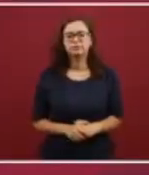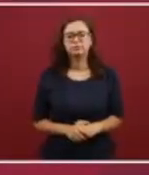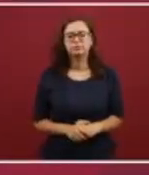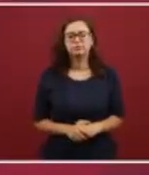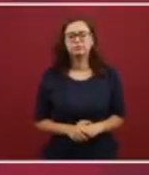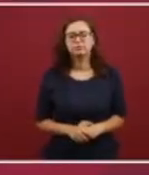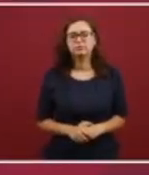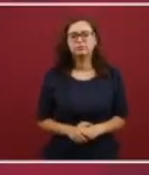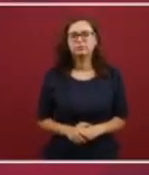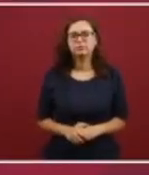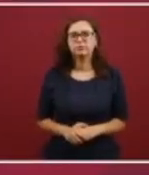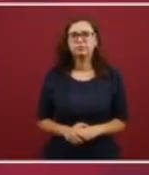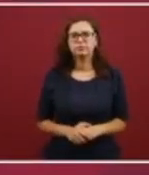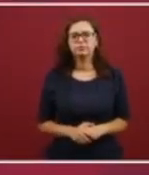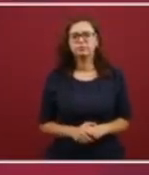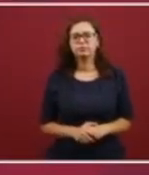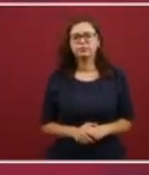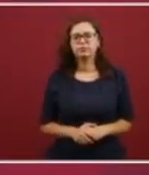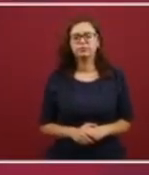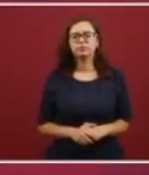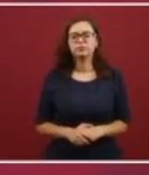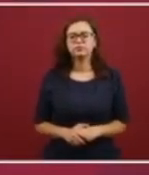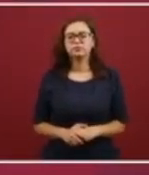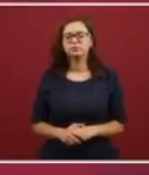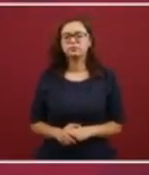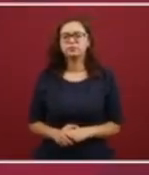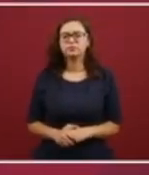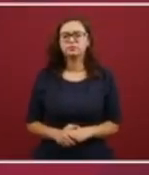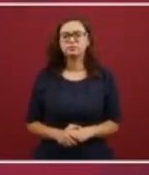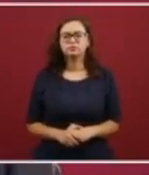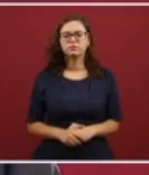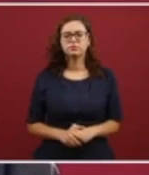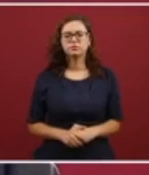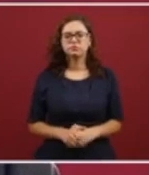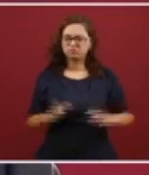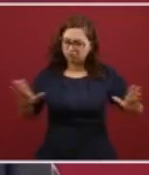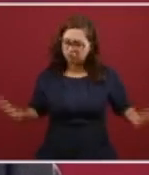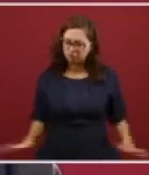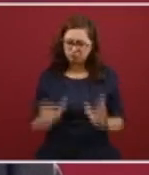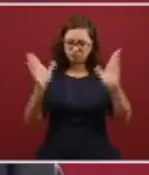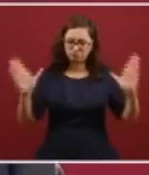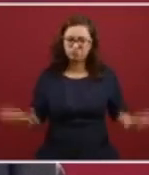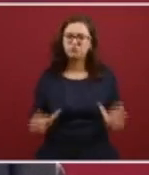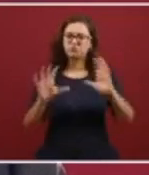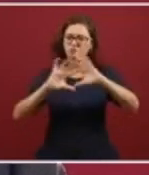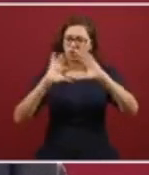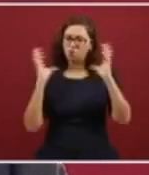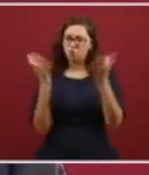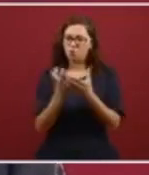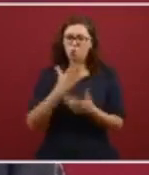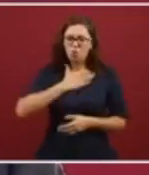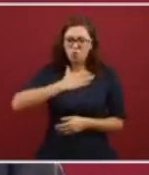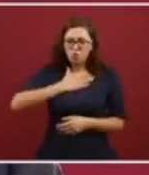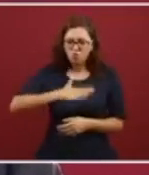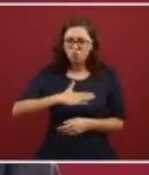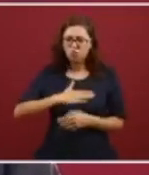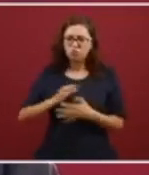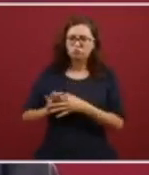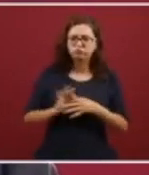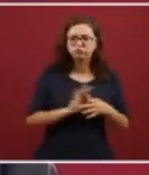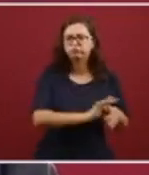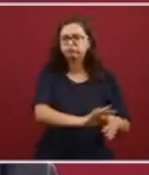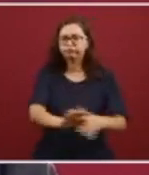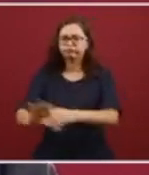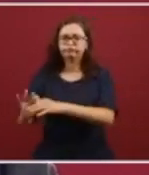el que se promueva que haya justicia en el mundo, que haya fraternidad